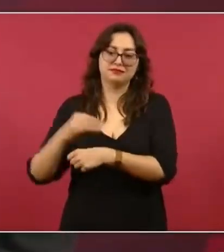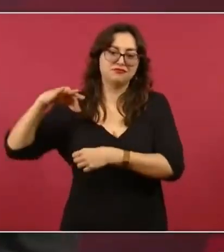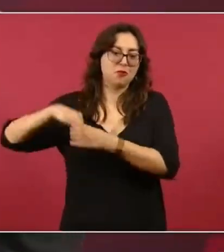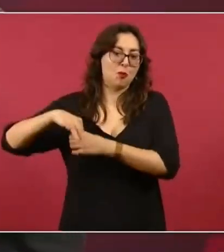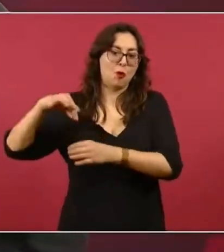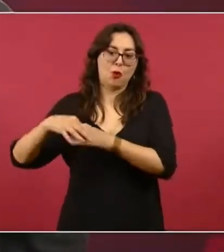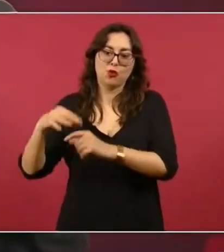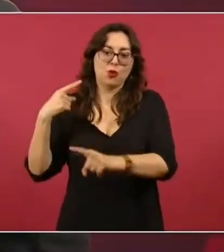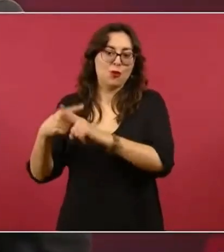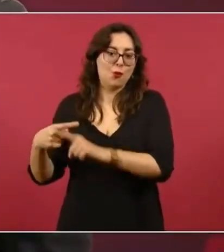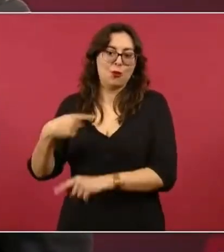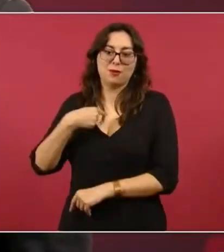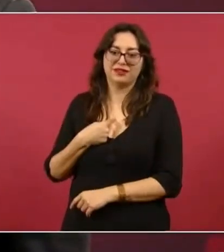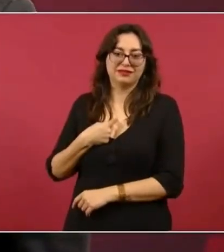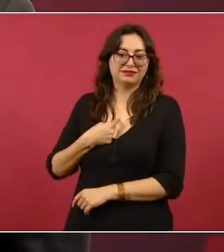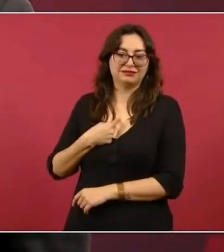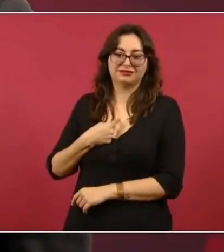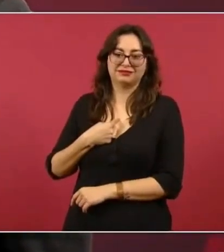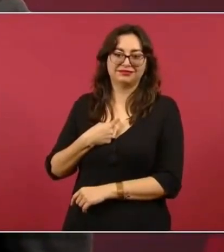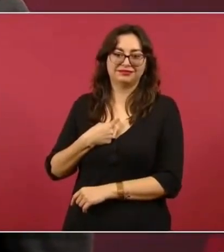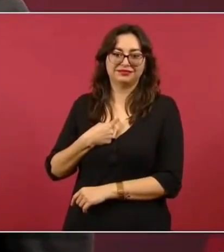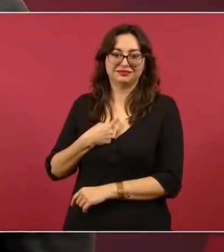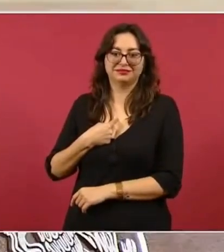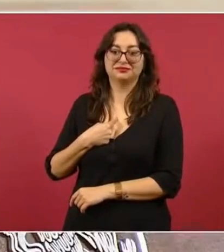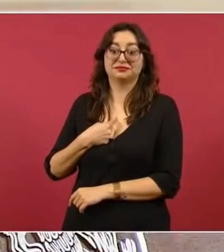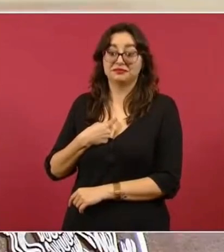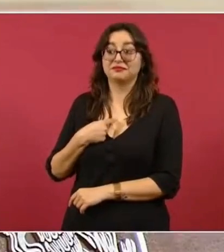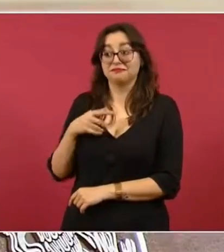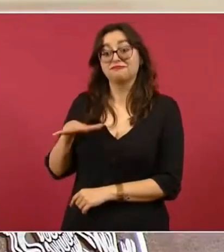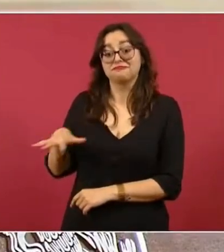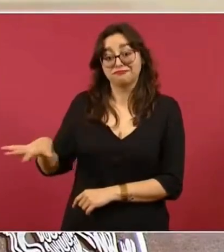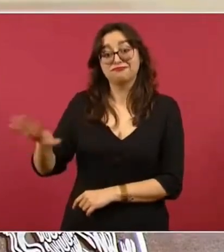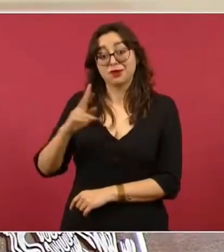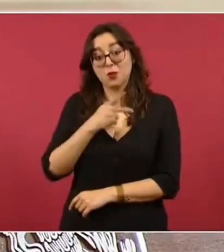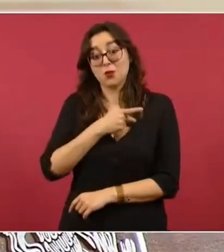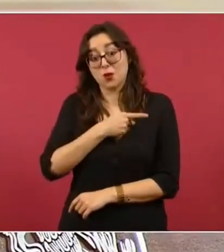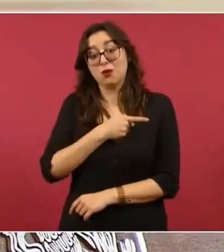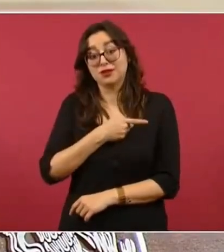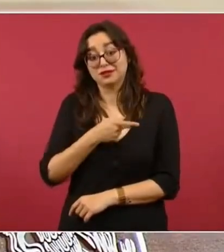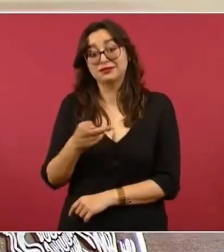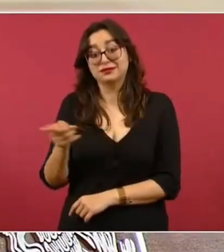básicamente a que la zona más pobre de la ciudad